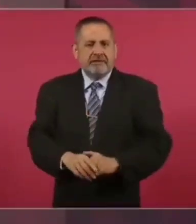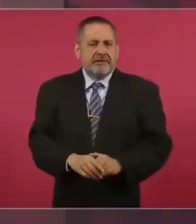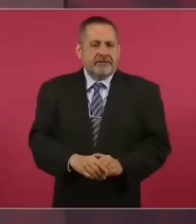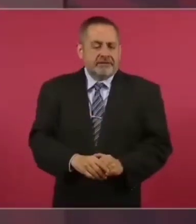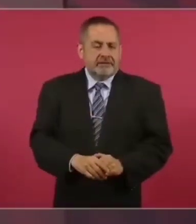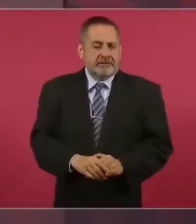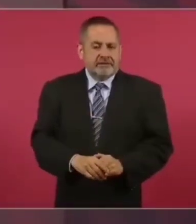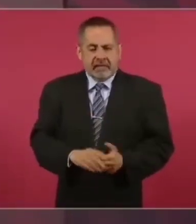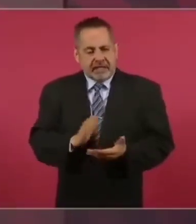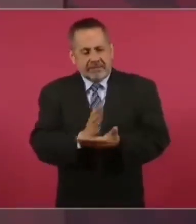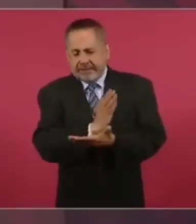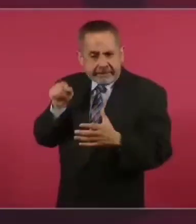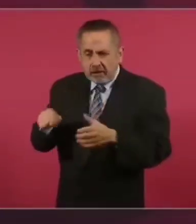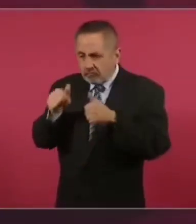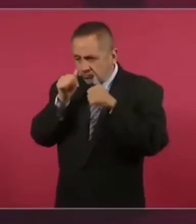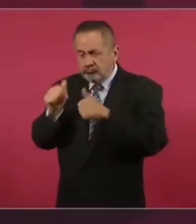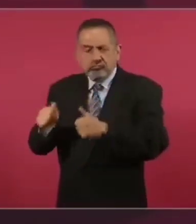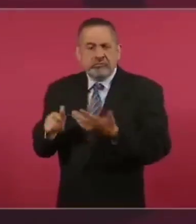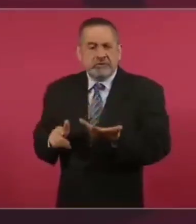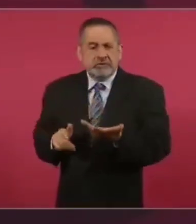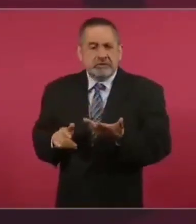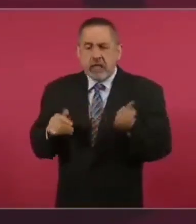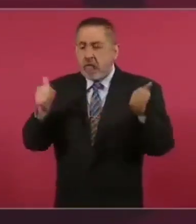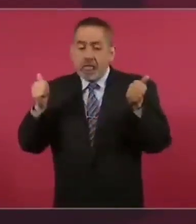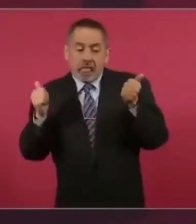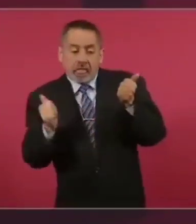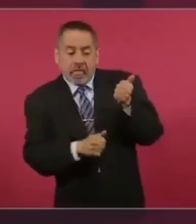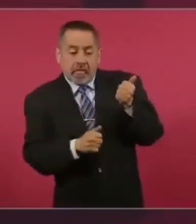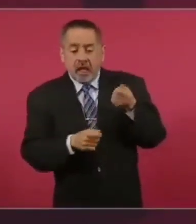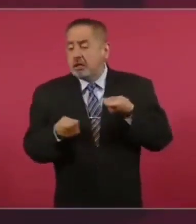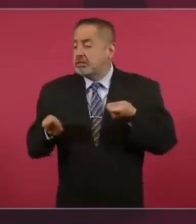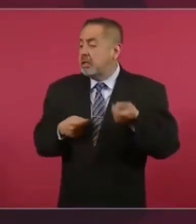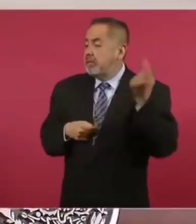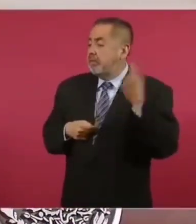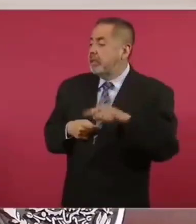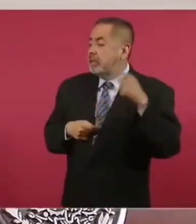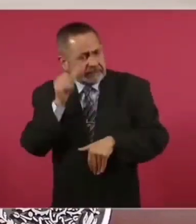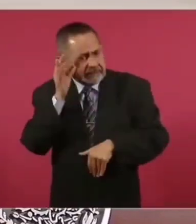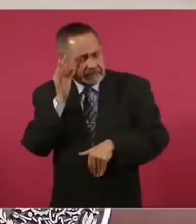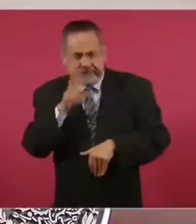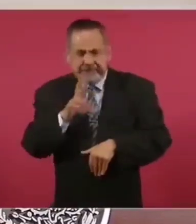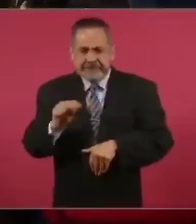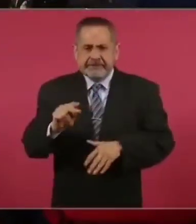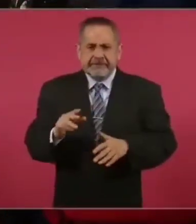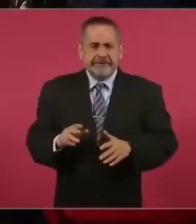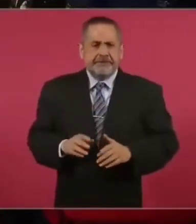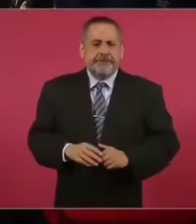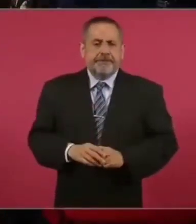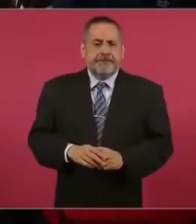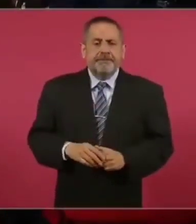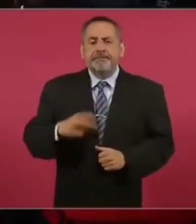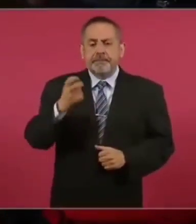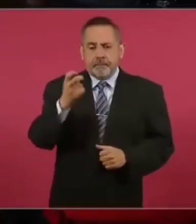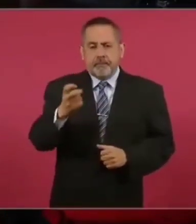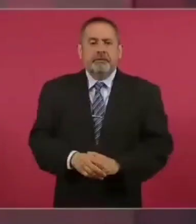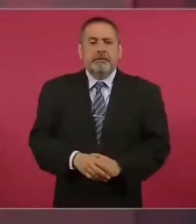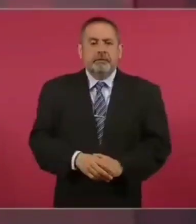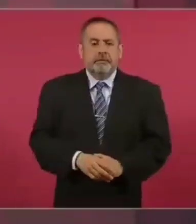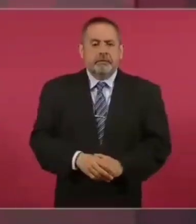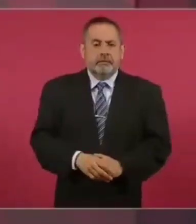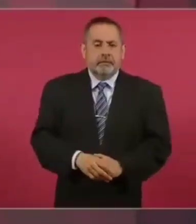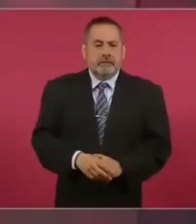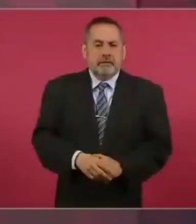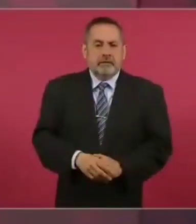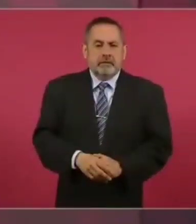sea independiente, que no esté subordinado, sometido. Y eso en esencia es la democracia, porque